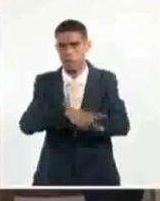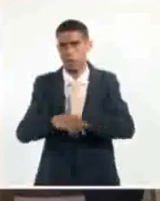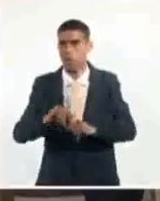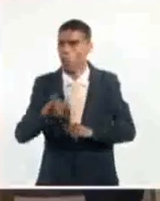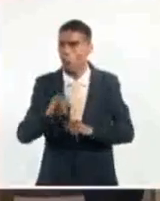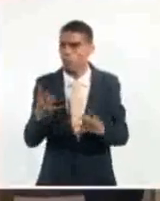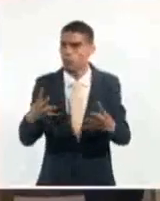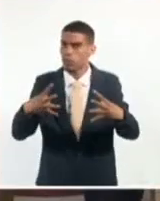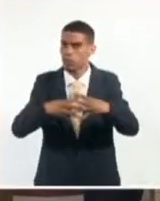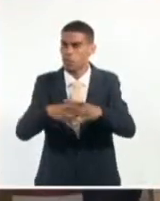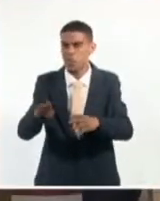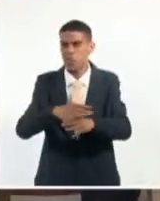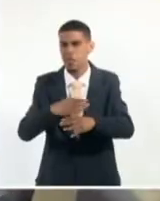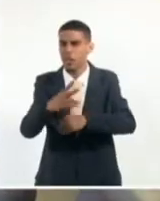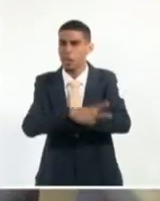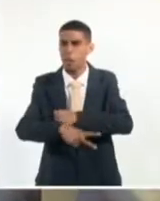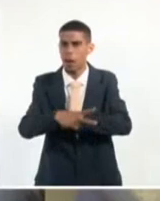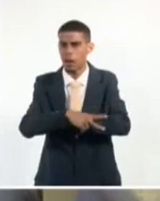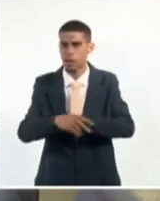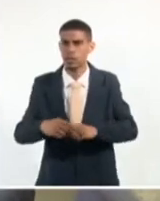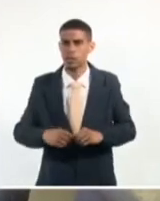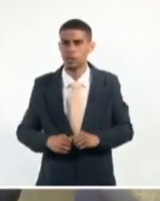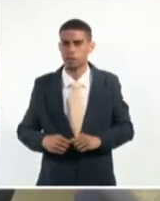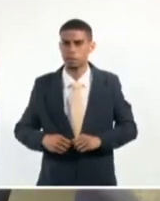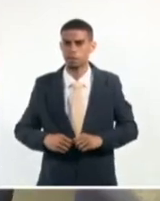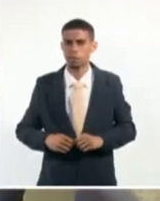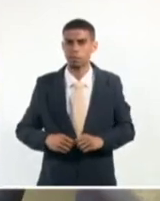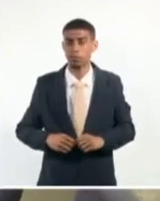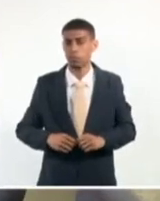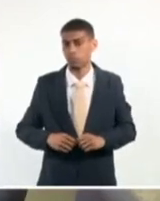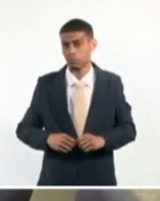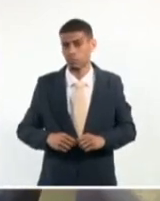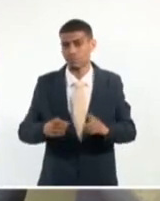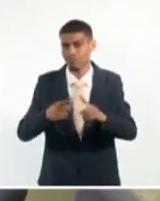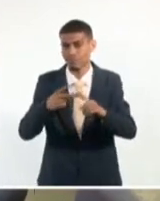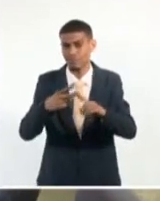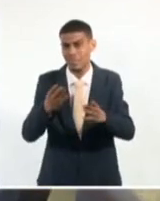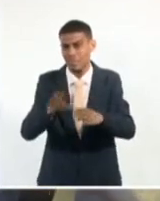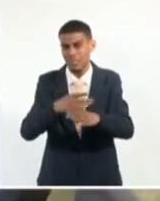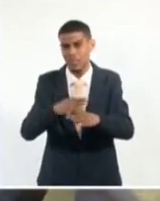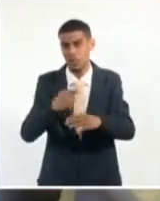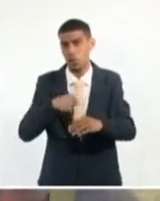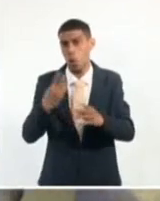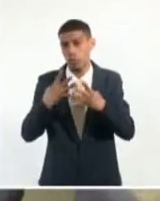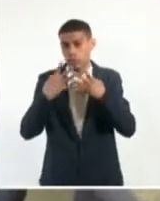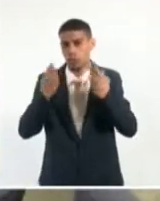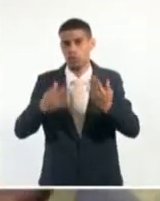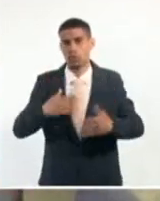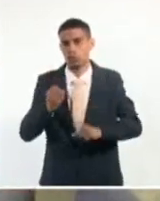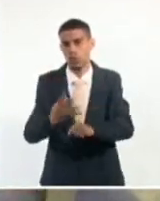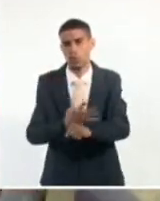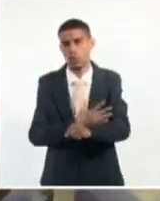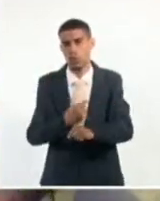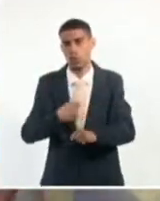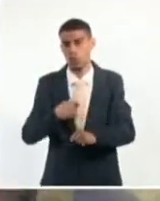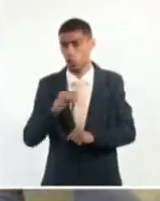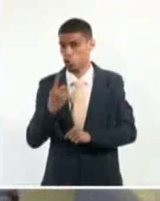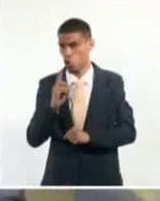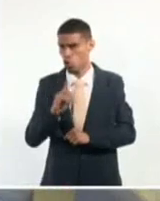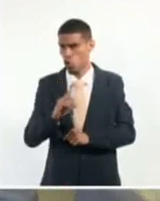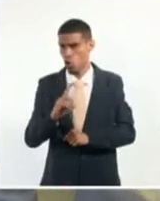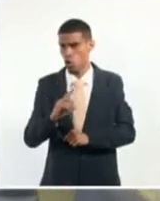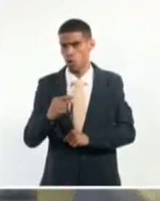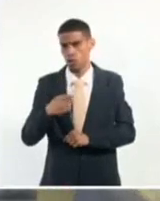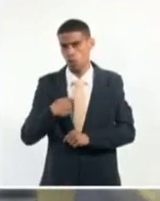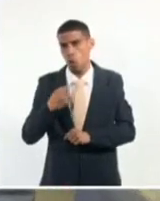relaciones con otras naciones del mundo. Hay razones suficientes para estar feliz, y yo creo que eso lo hemos compartido. No soy yo solo el que está feliz, yo creo que